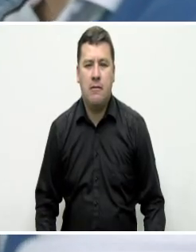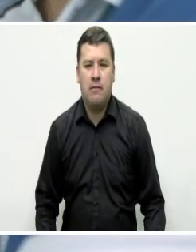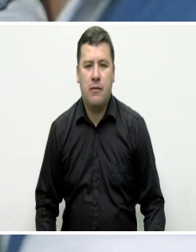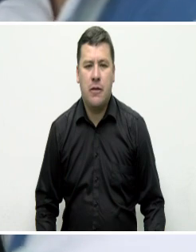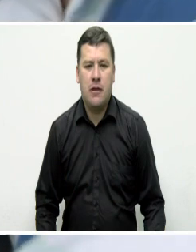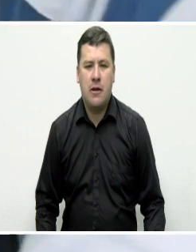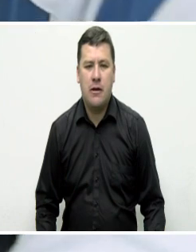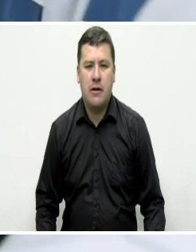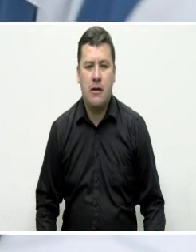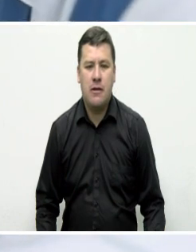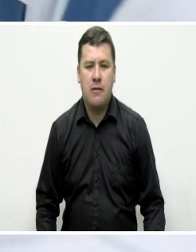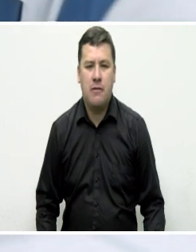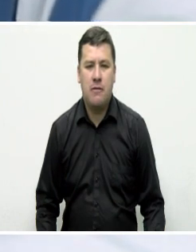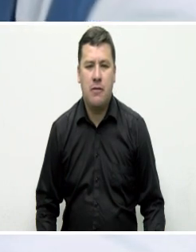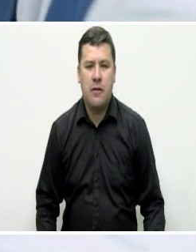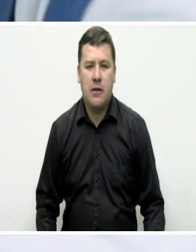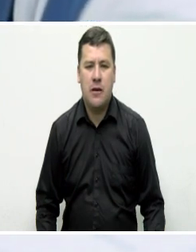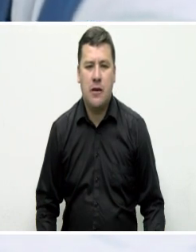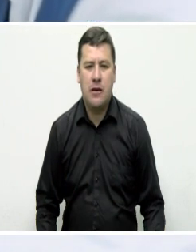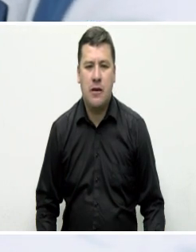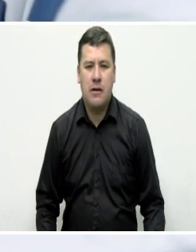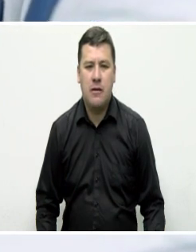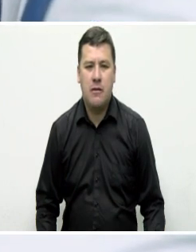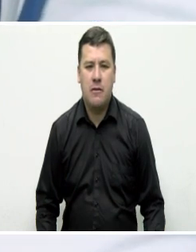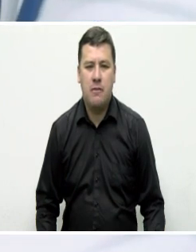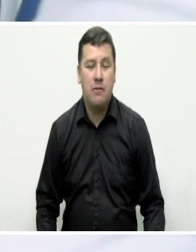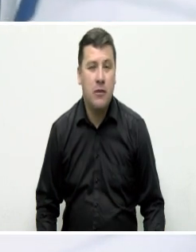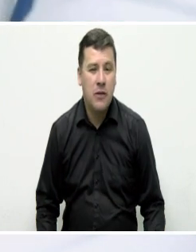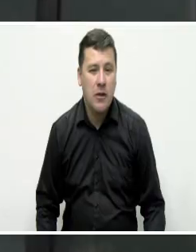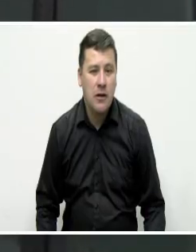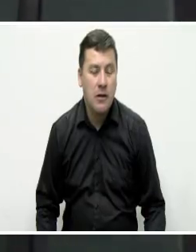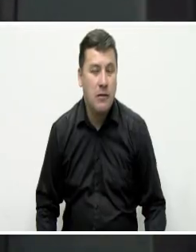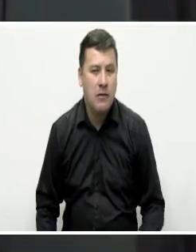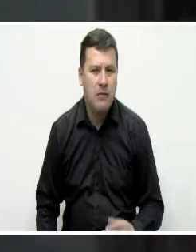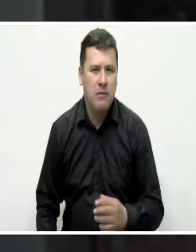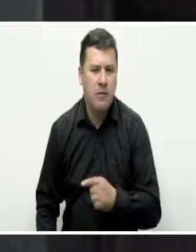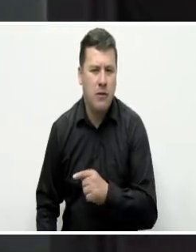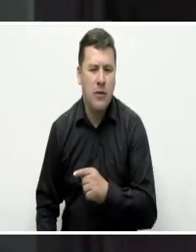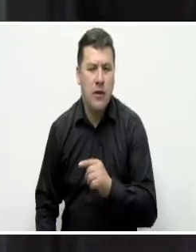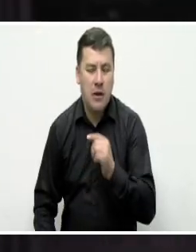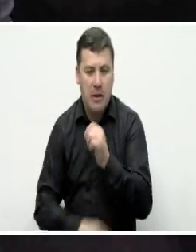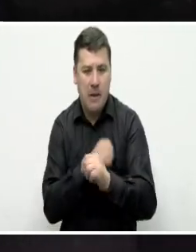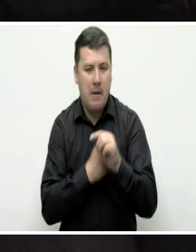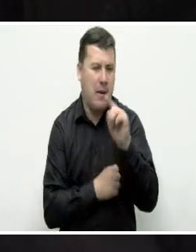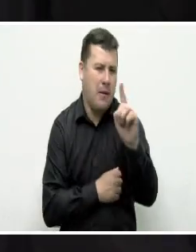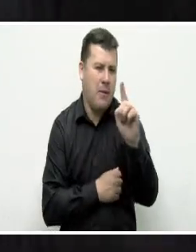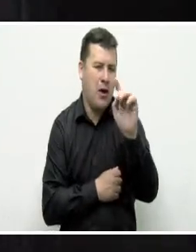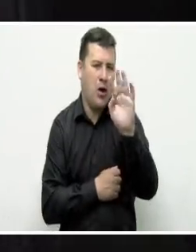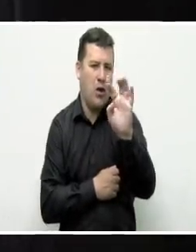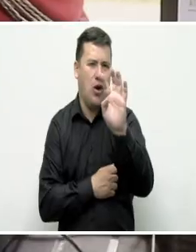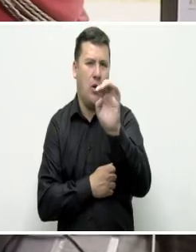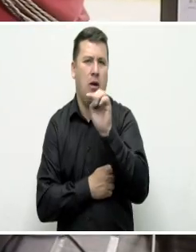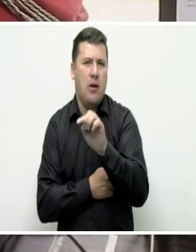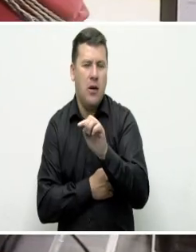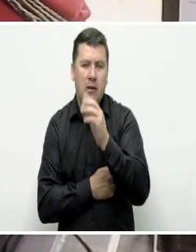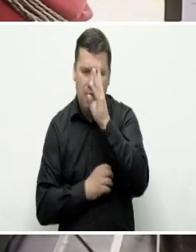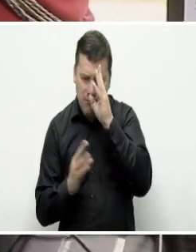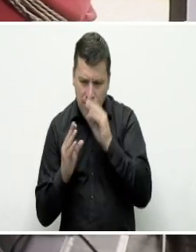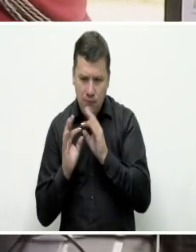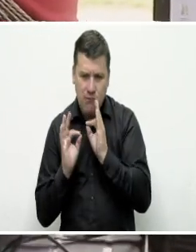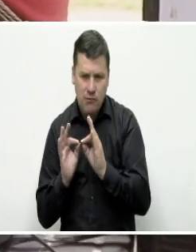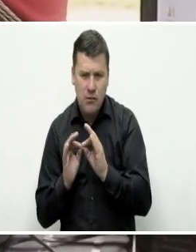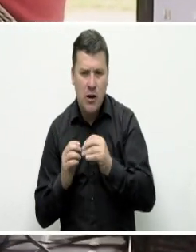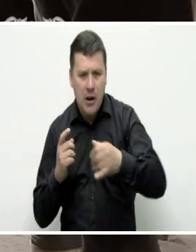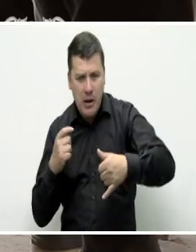¿Cuáles son tus nombres civiles? El mío es Giovanni Peña Perdomo. Desde 1999 la UDAP realiza jornadas por todo